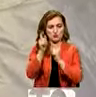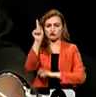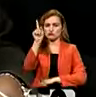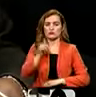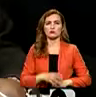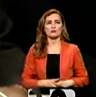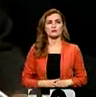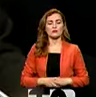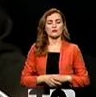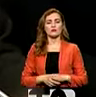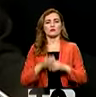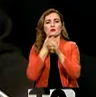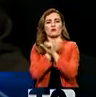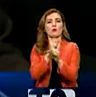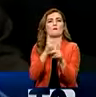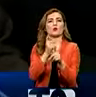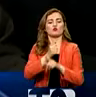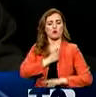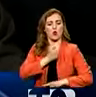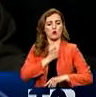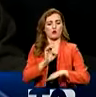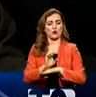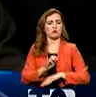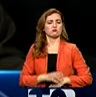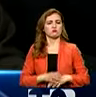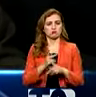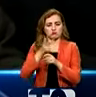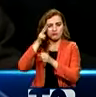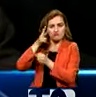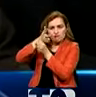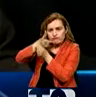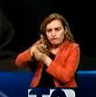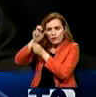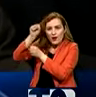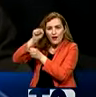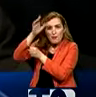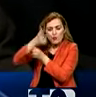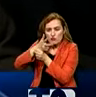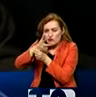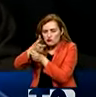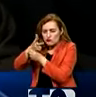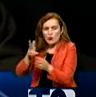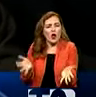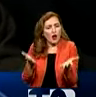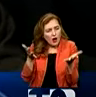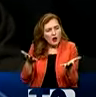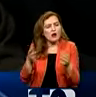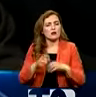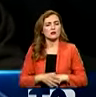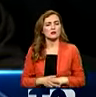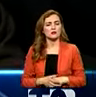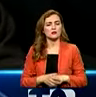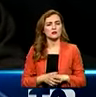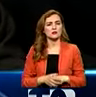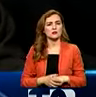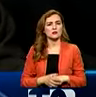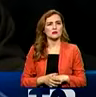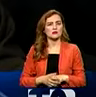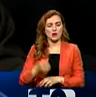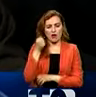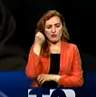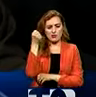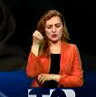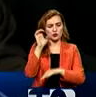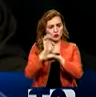normativa. Hay que defender a la producción y a incentivar a la producción nacional. No está acorde a los derechos que tienen